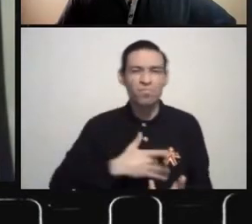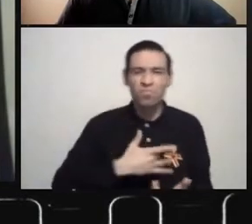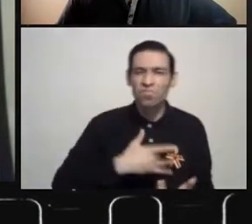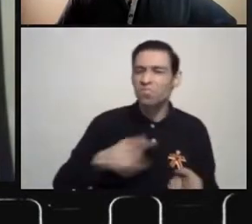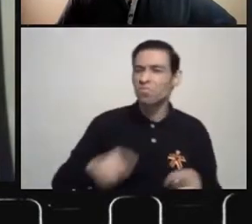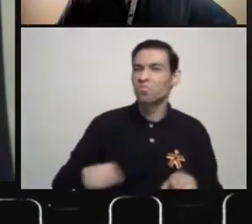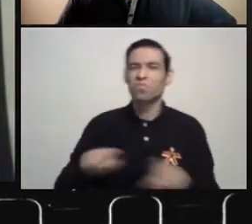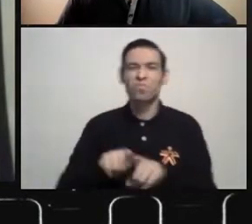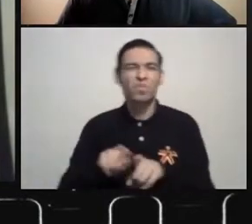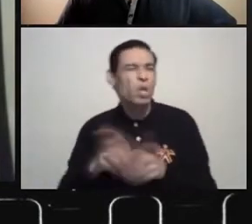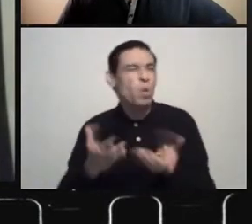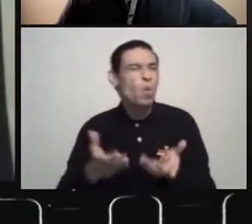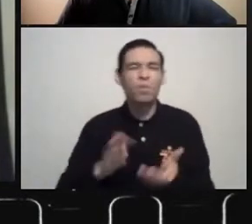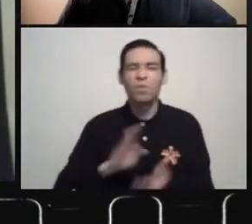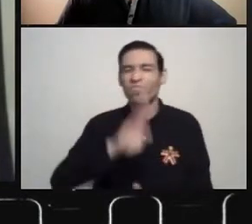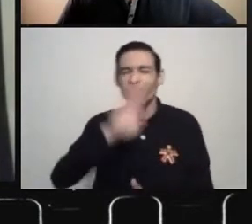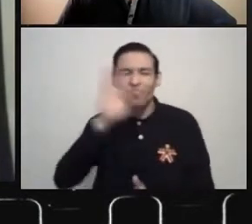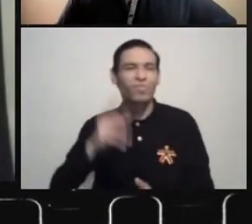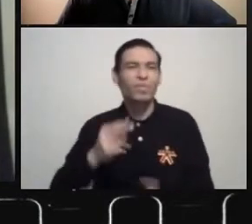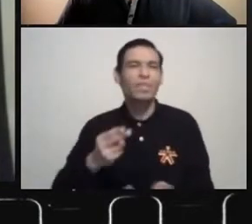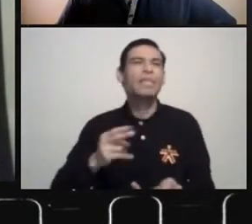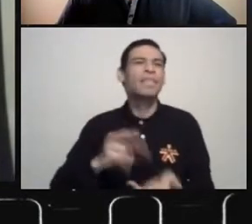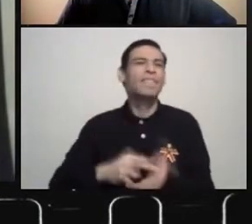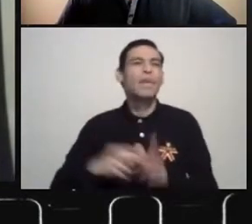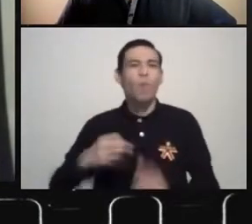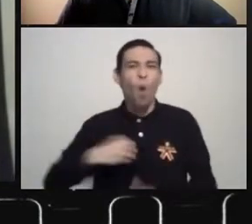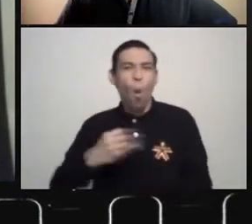una oportunidad grandísima, grandísima de aprender.